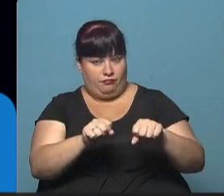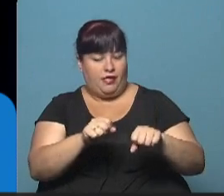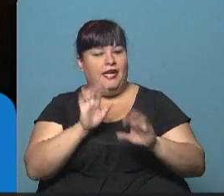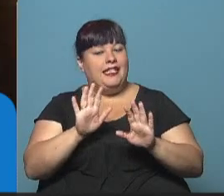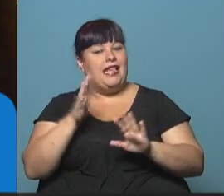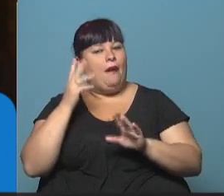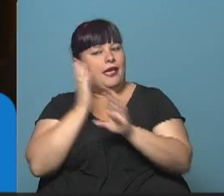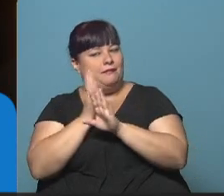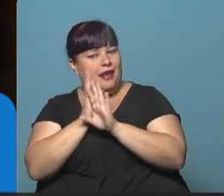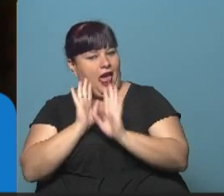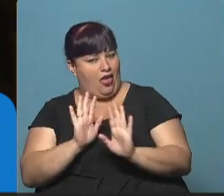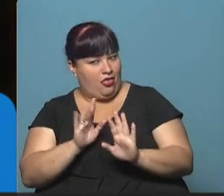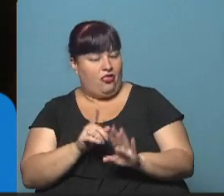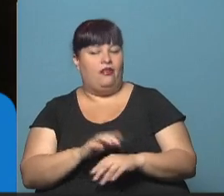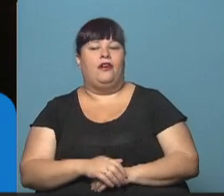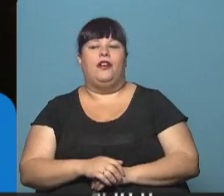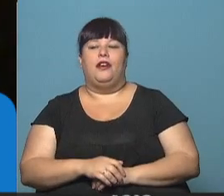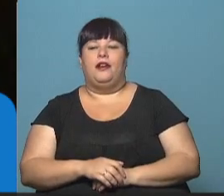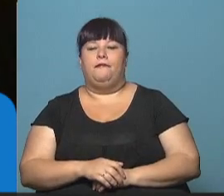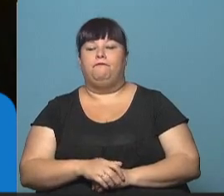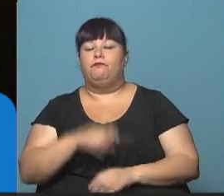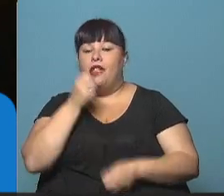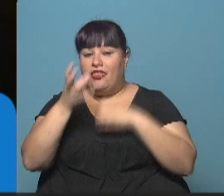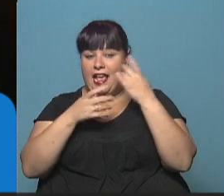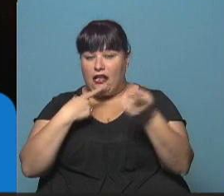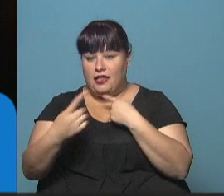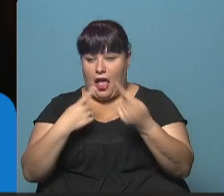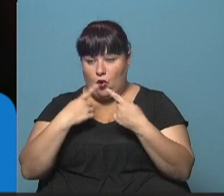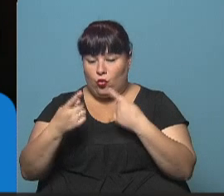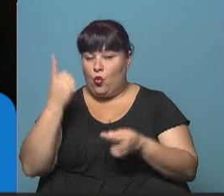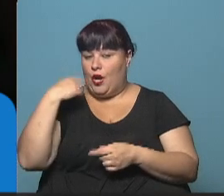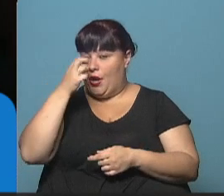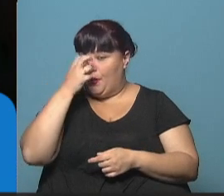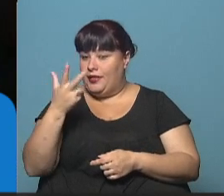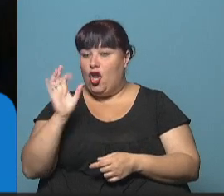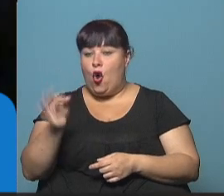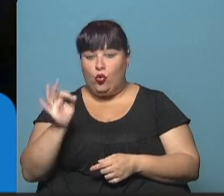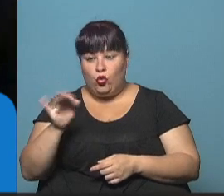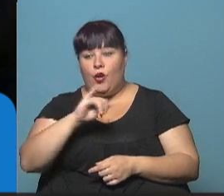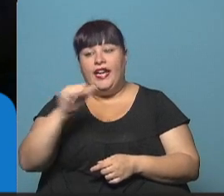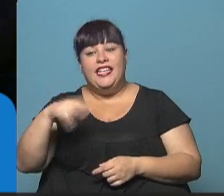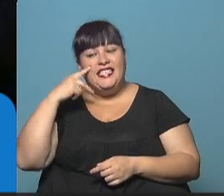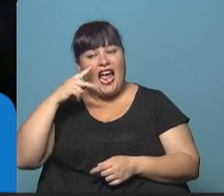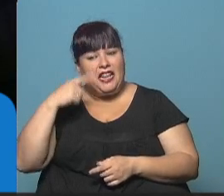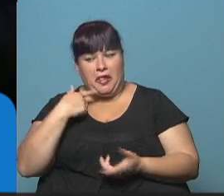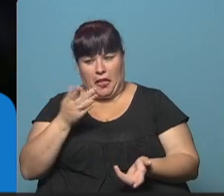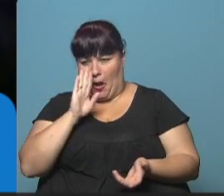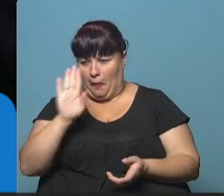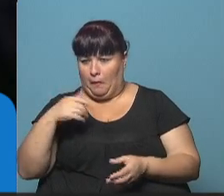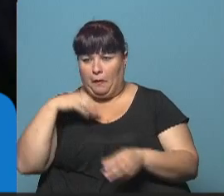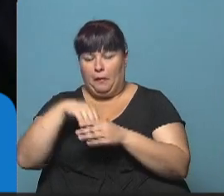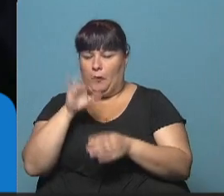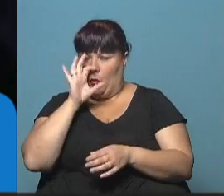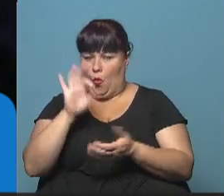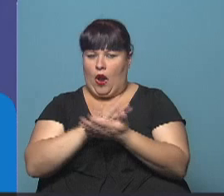lo estaban custodiando. En la declaración indagatoria del 23 de octubre pasado, Zannini aseguró no haber participado en